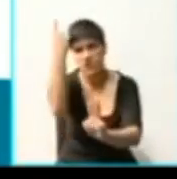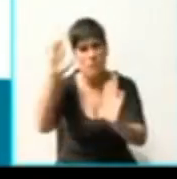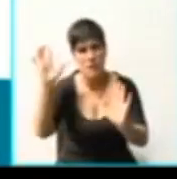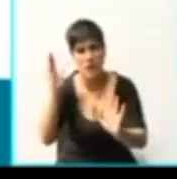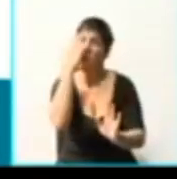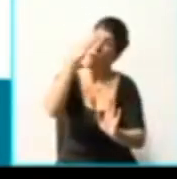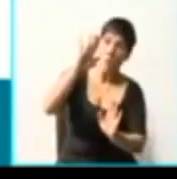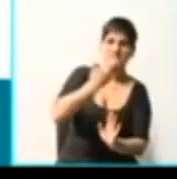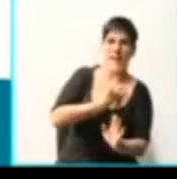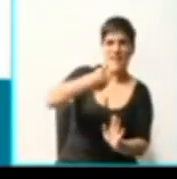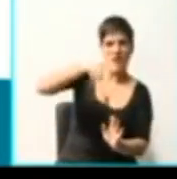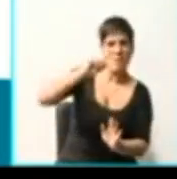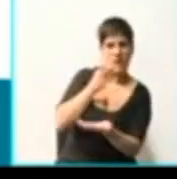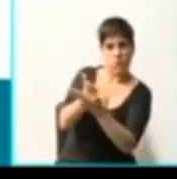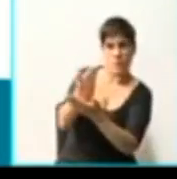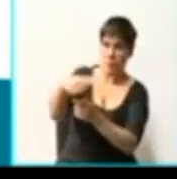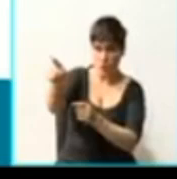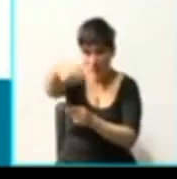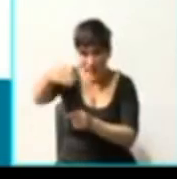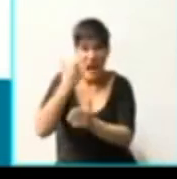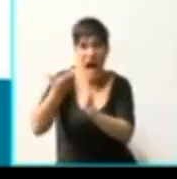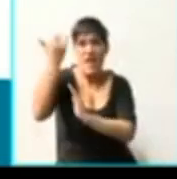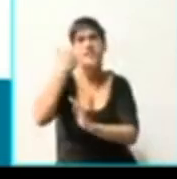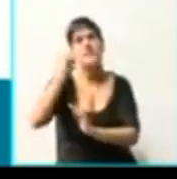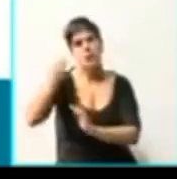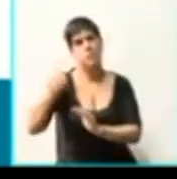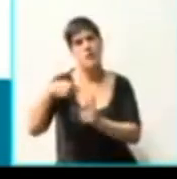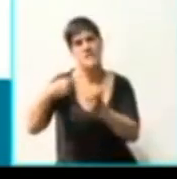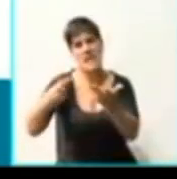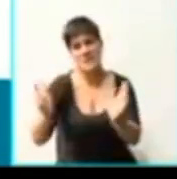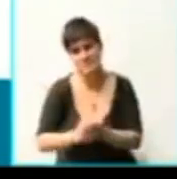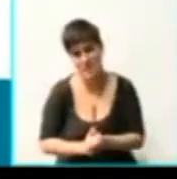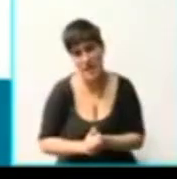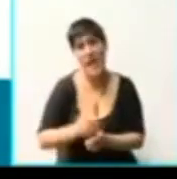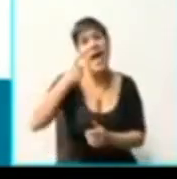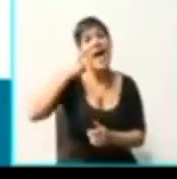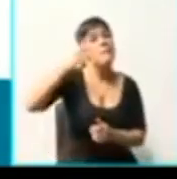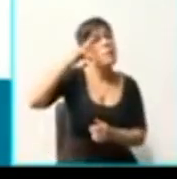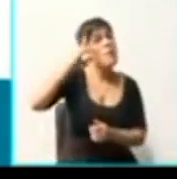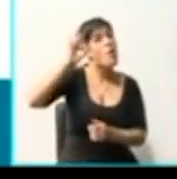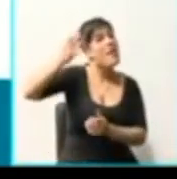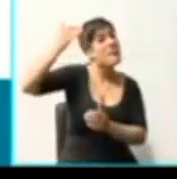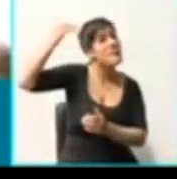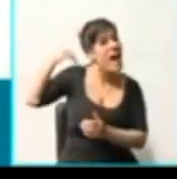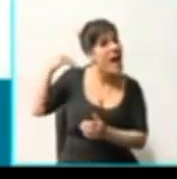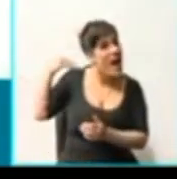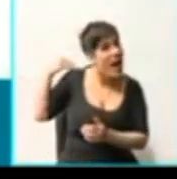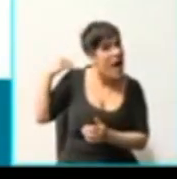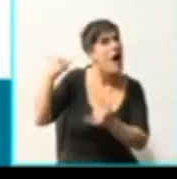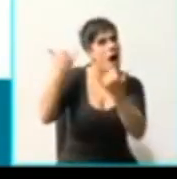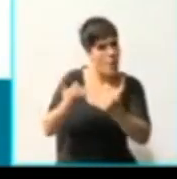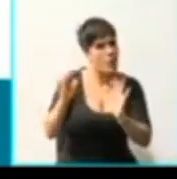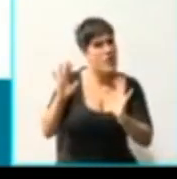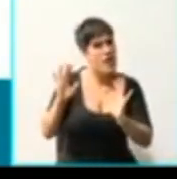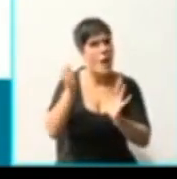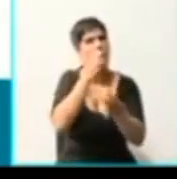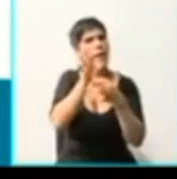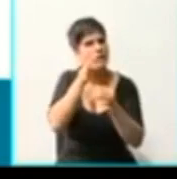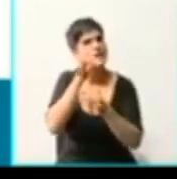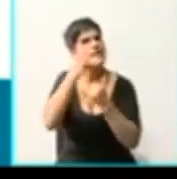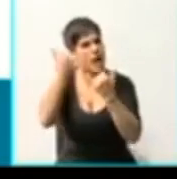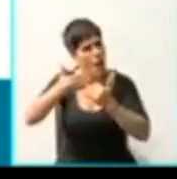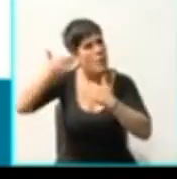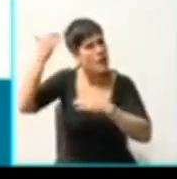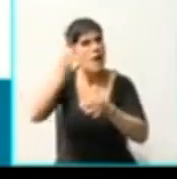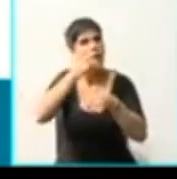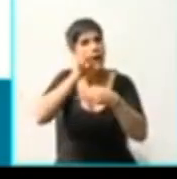Fondo Monetario Internacional. En los 90, ¿cuál era la política? En los 90 se vendían